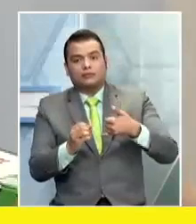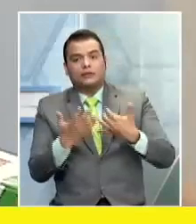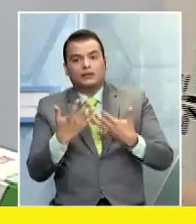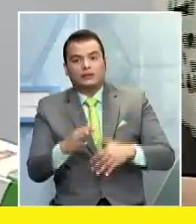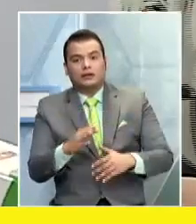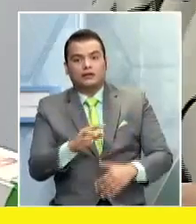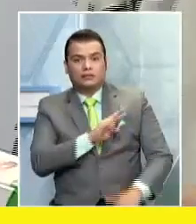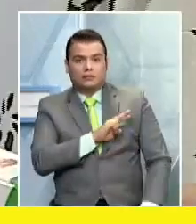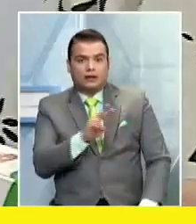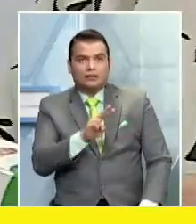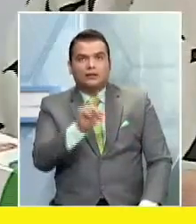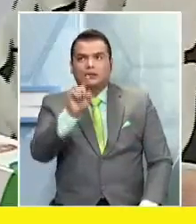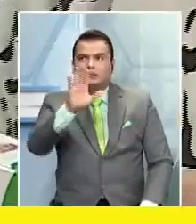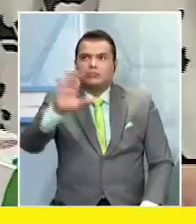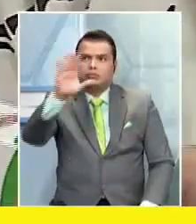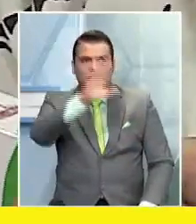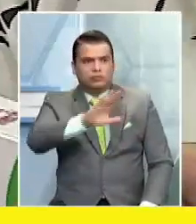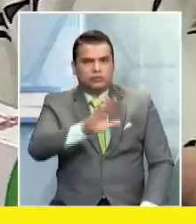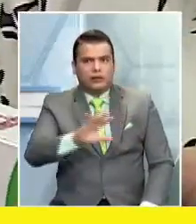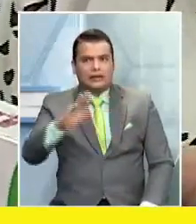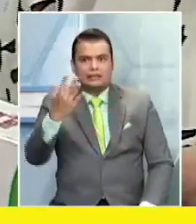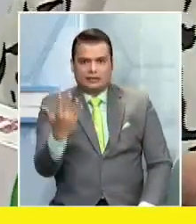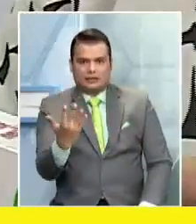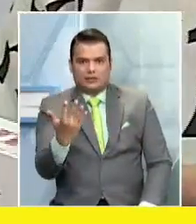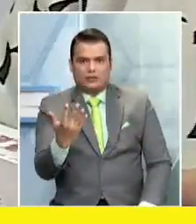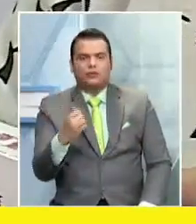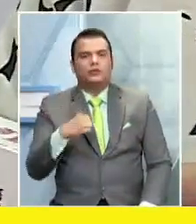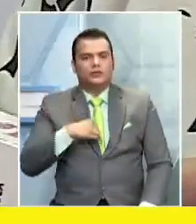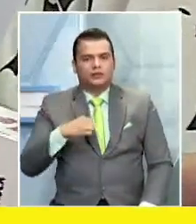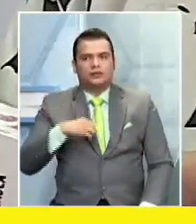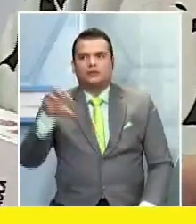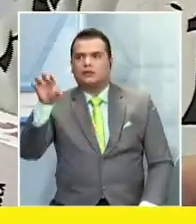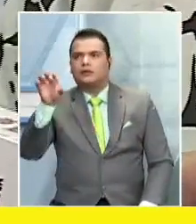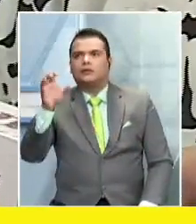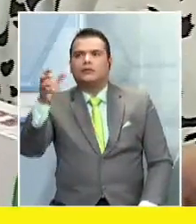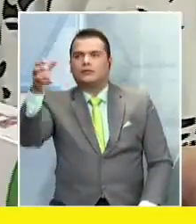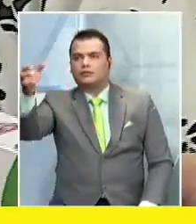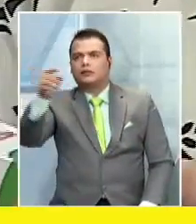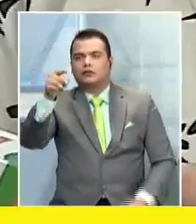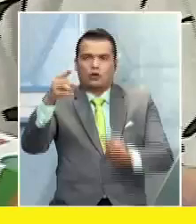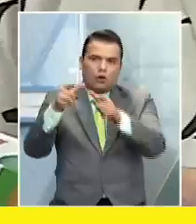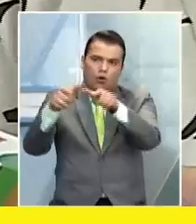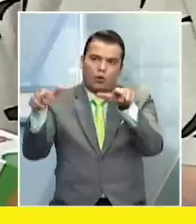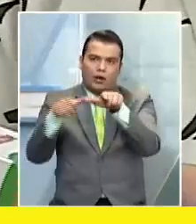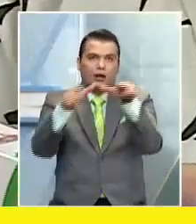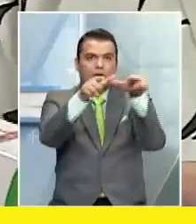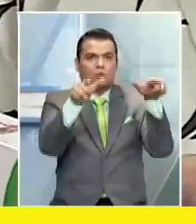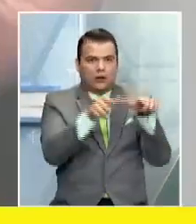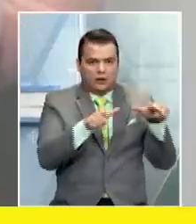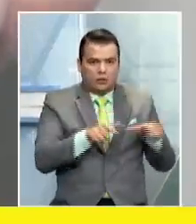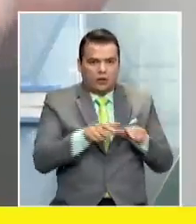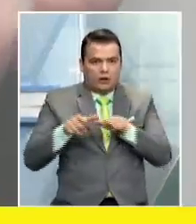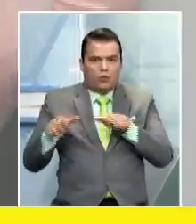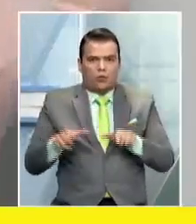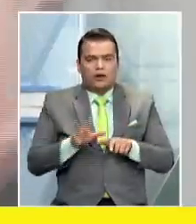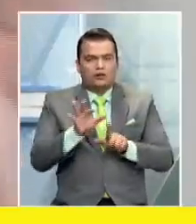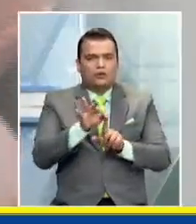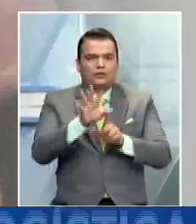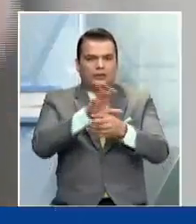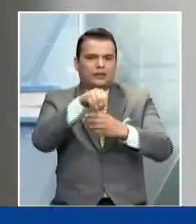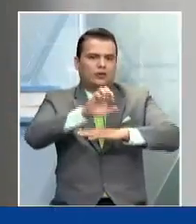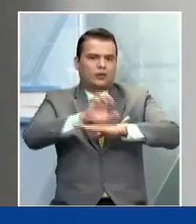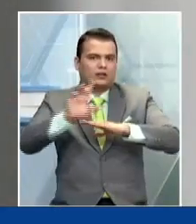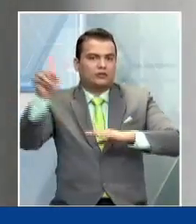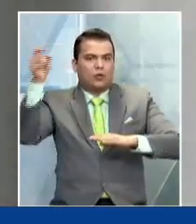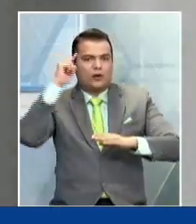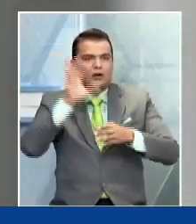andamiaje urbano-rural. Vamos a tener puestos de vacunación dentro de las empresas sociales del Estado en cada una de las cabeceras municipales. Vamos a